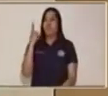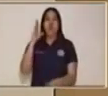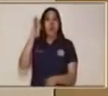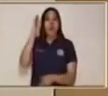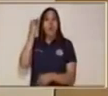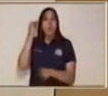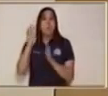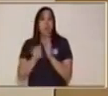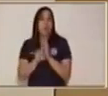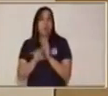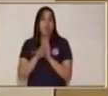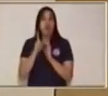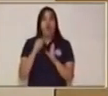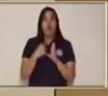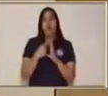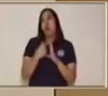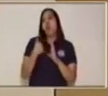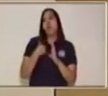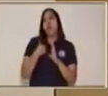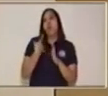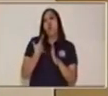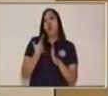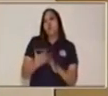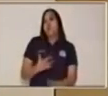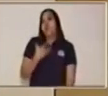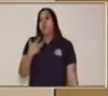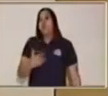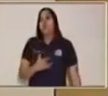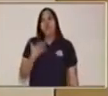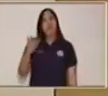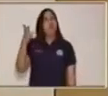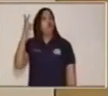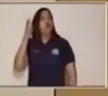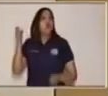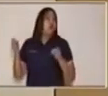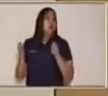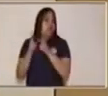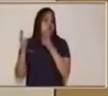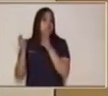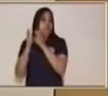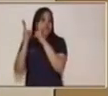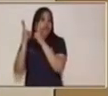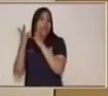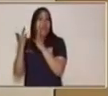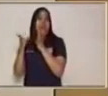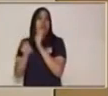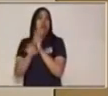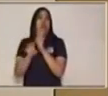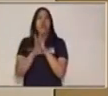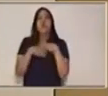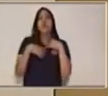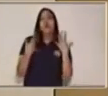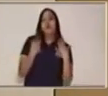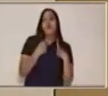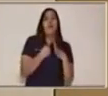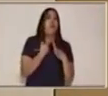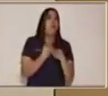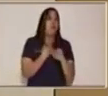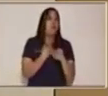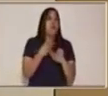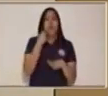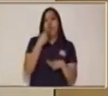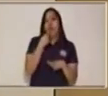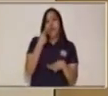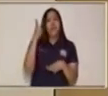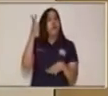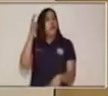misma música que escuchamos en diciembre, como la música que escuchamos, pongamos a pensar, como